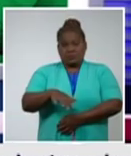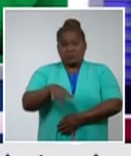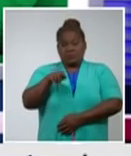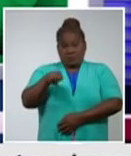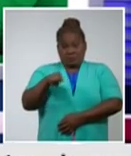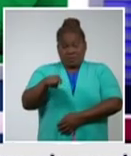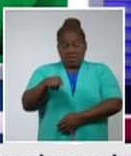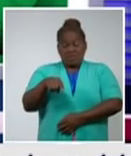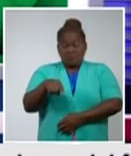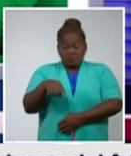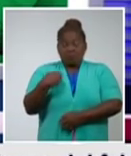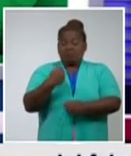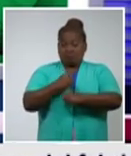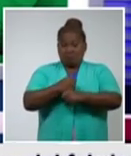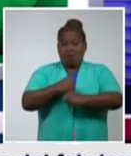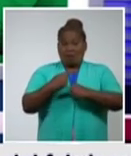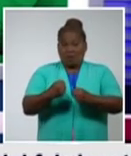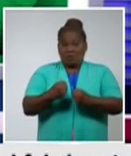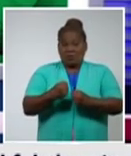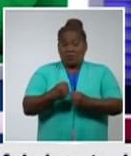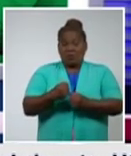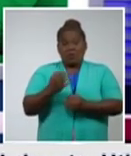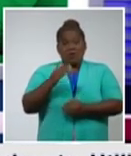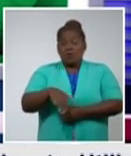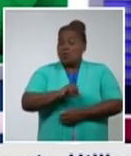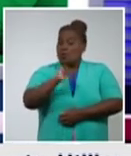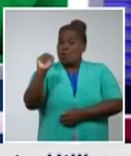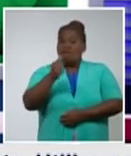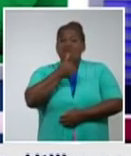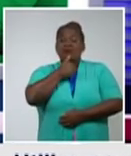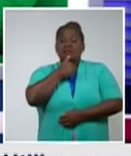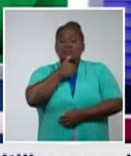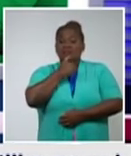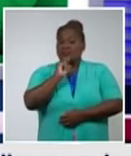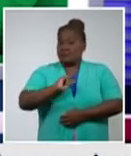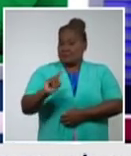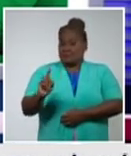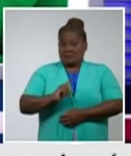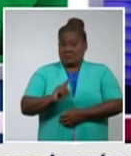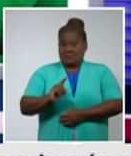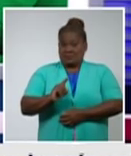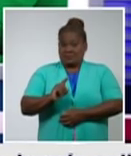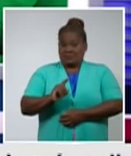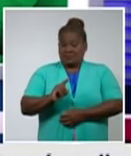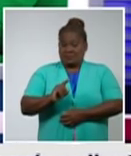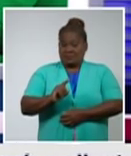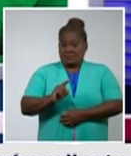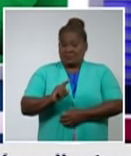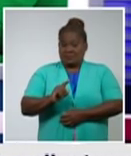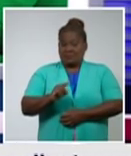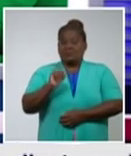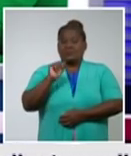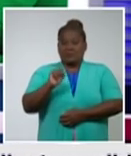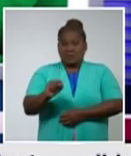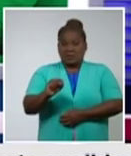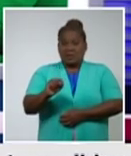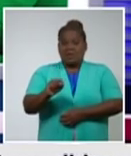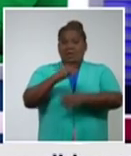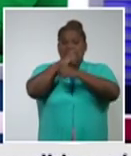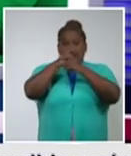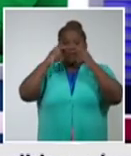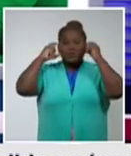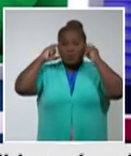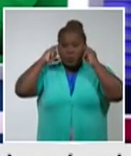tenemos, pues no lo lograremos de inmediato. Por lo tanto, esto se tiene que mantener,